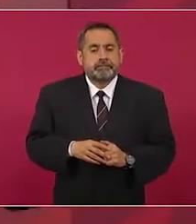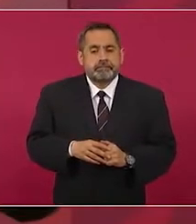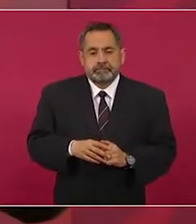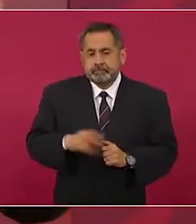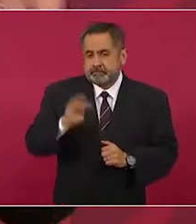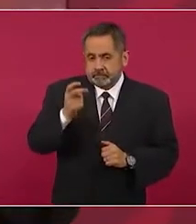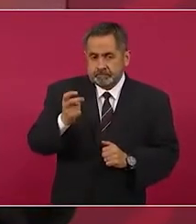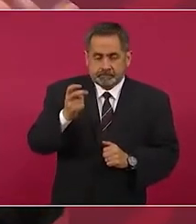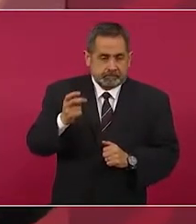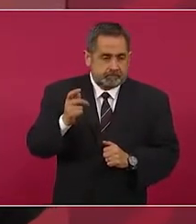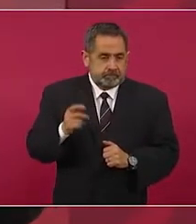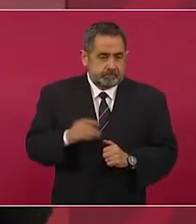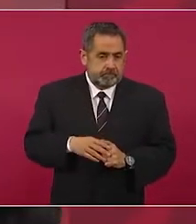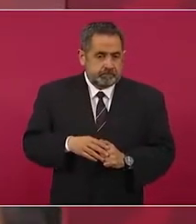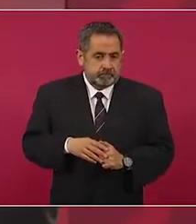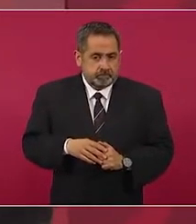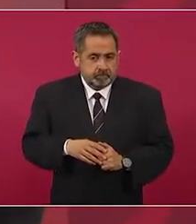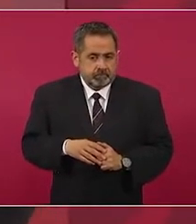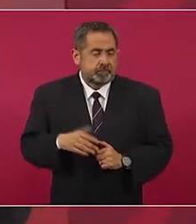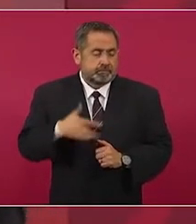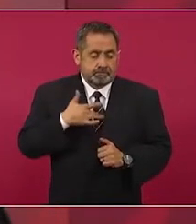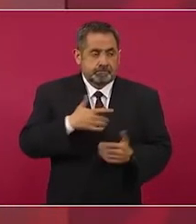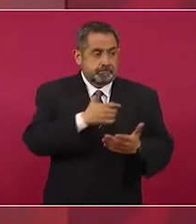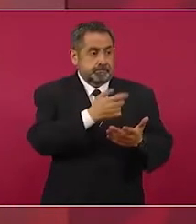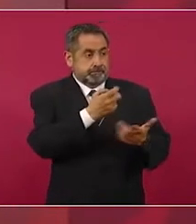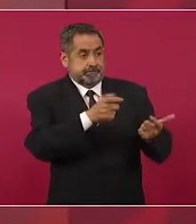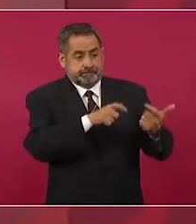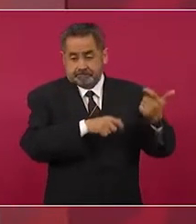esto pues es lo que nos ayuda.